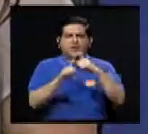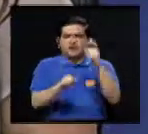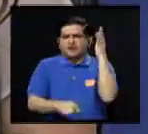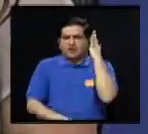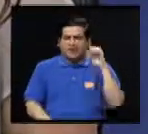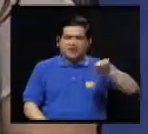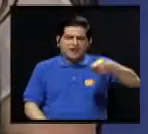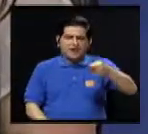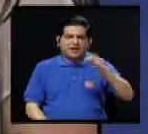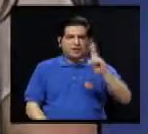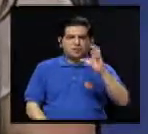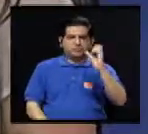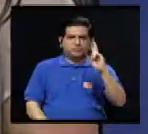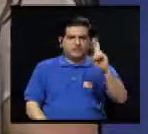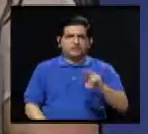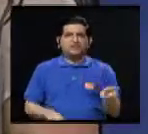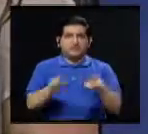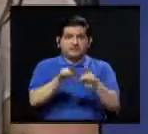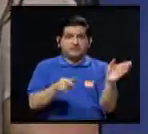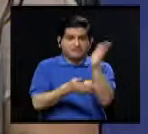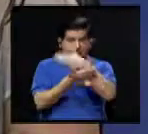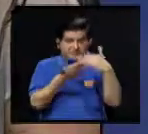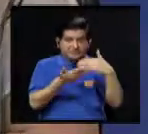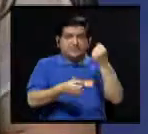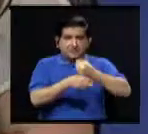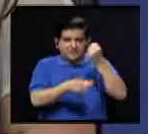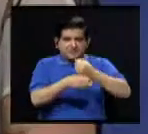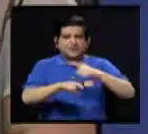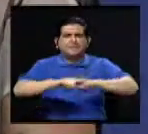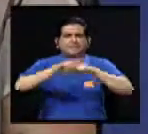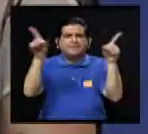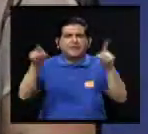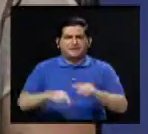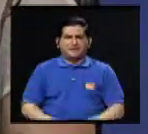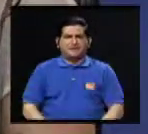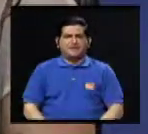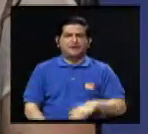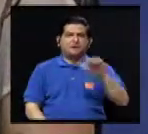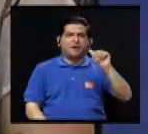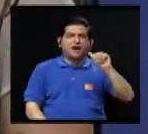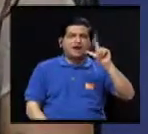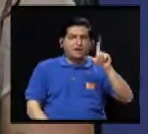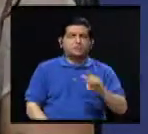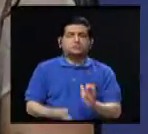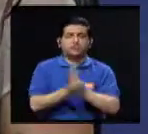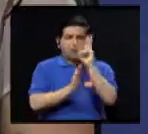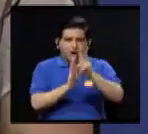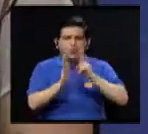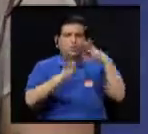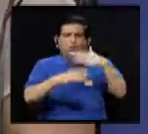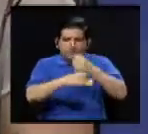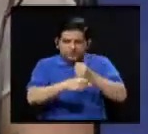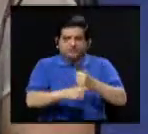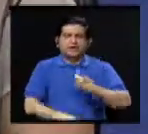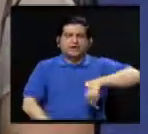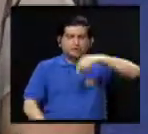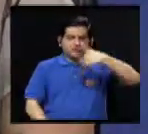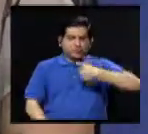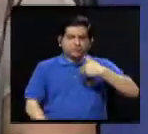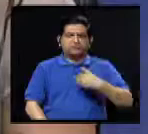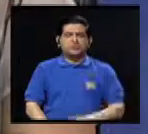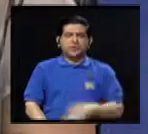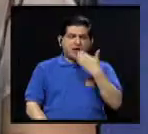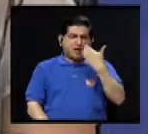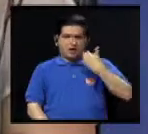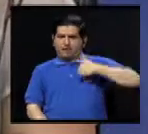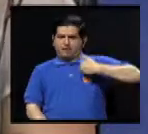aquí del canal UCR, es parte también de su trabajo, pero además Ana Lucía hace documentales que hemos tenido el privilegio,